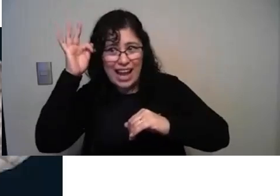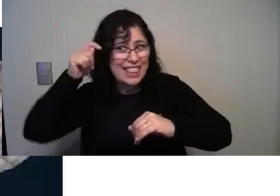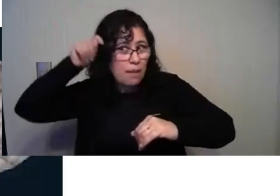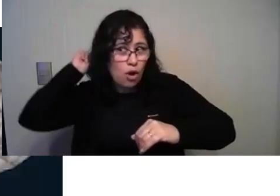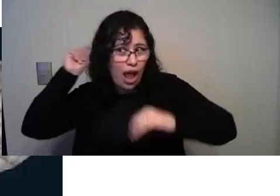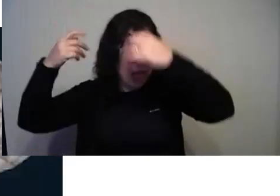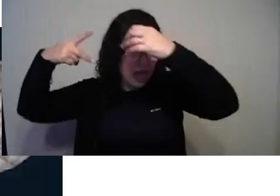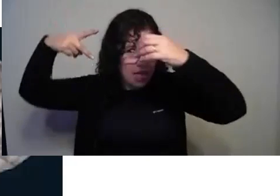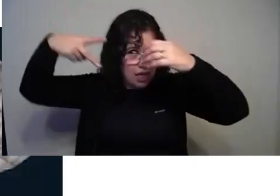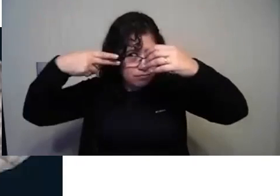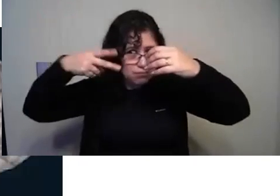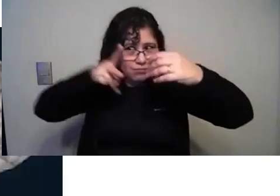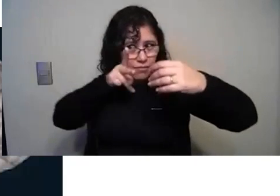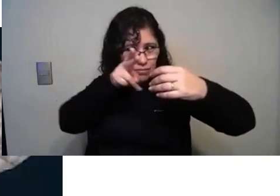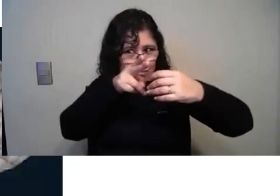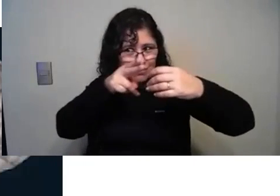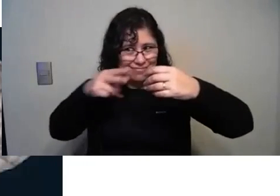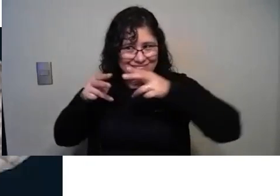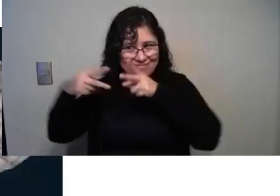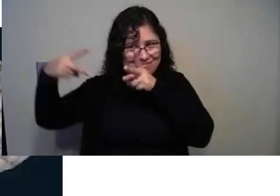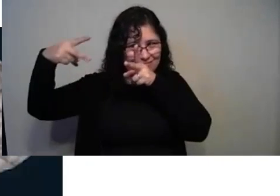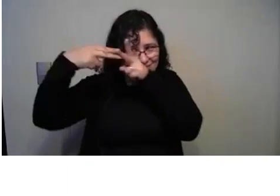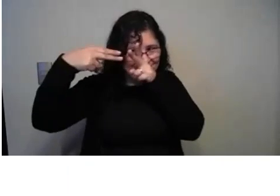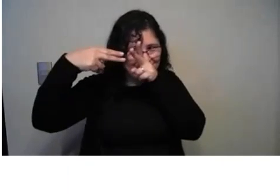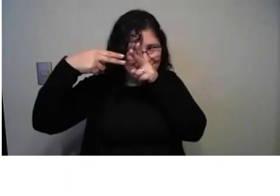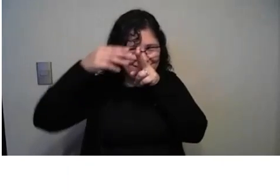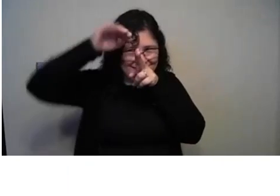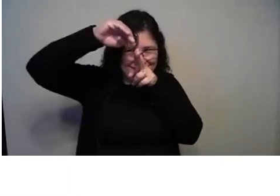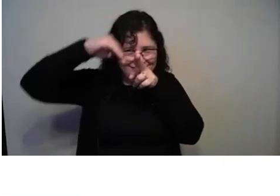cortaron, hicieron una disección.